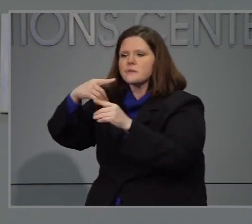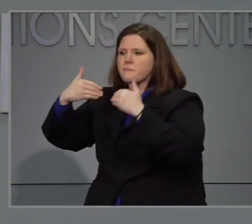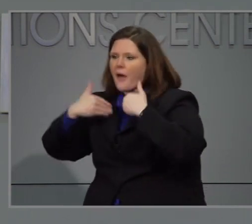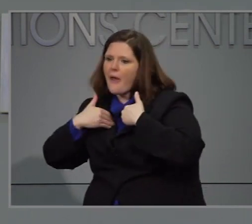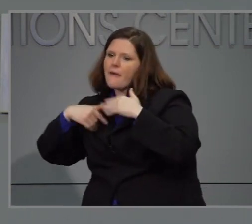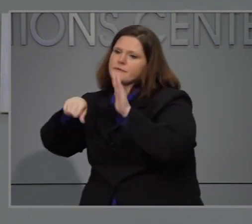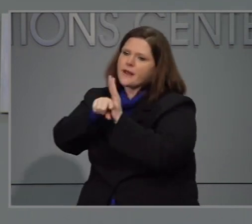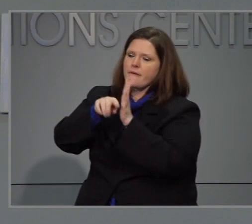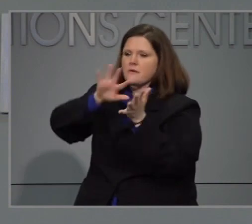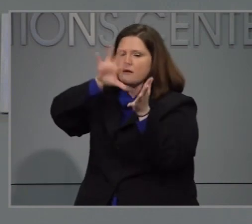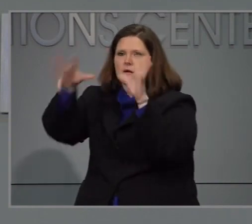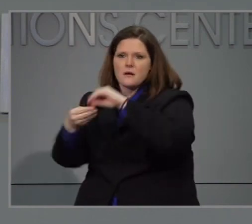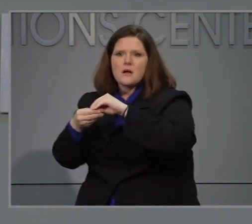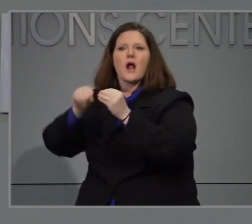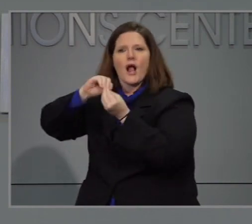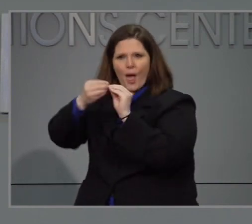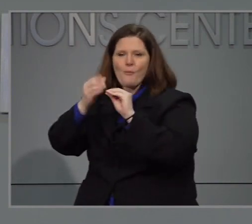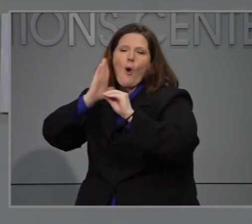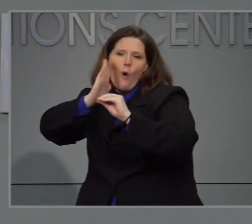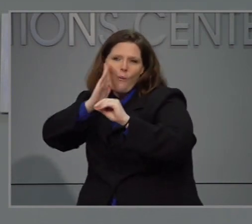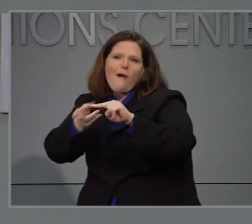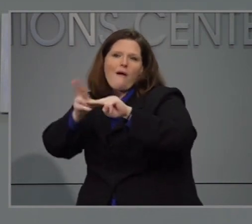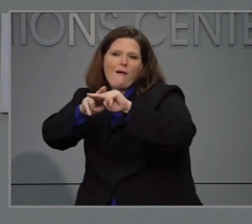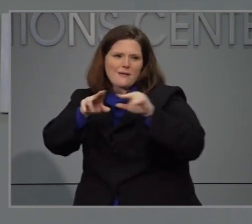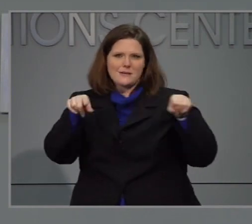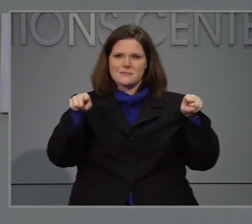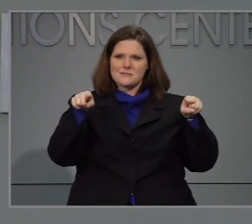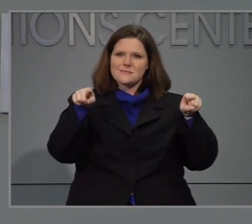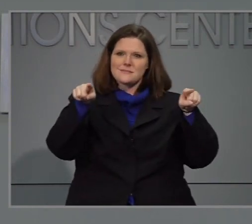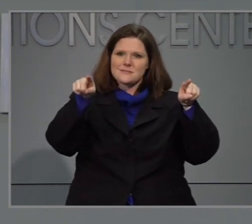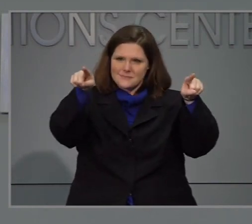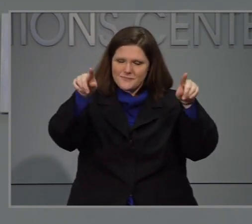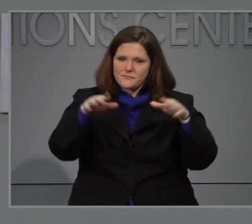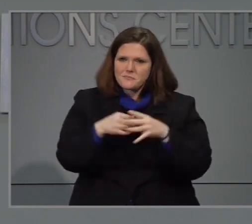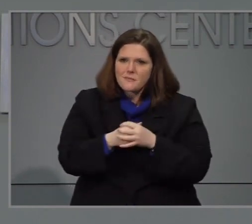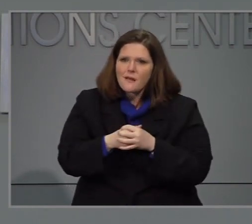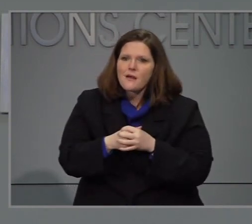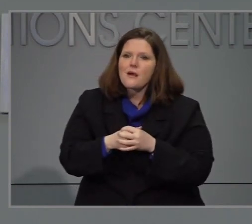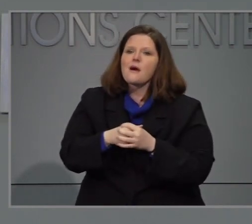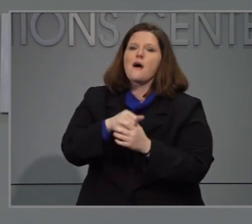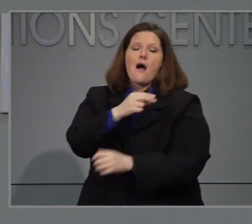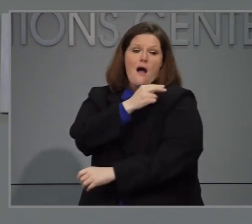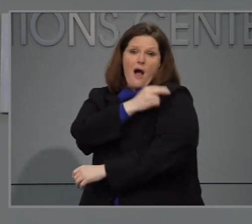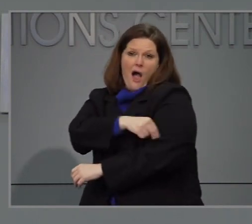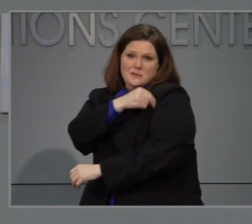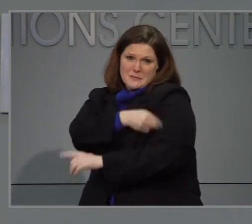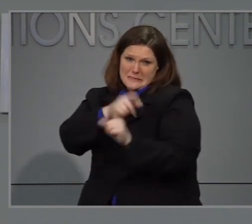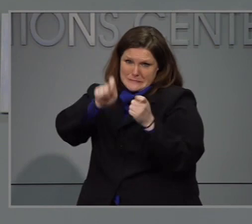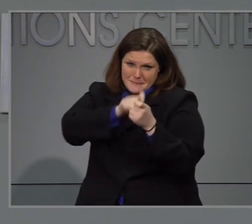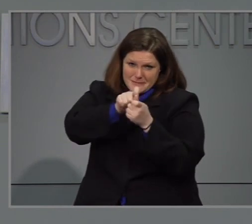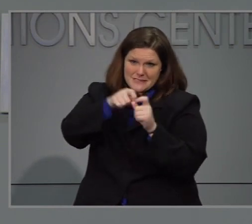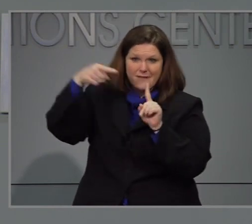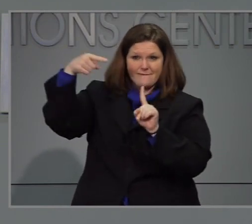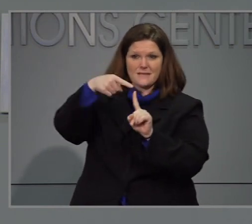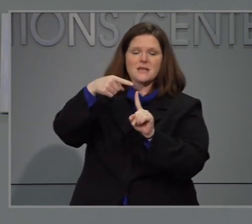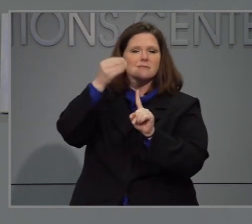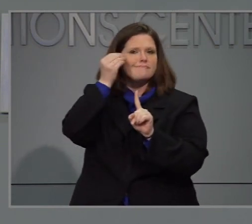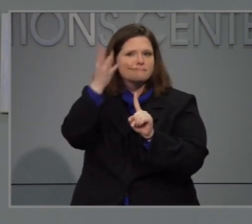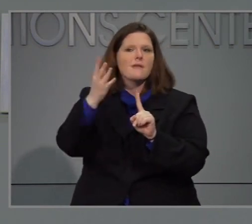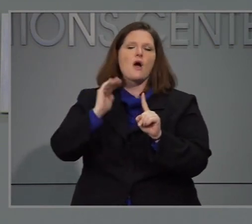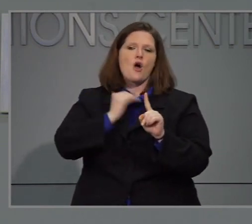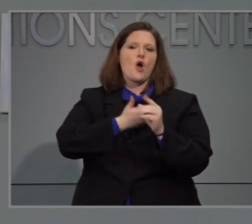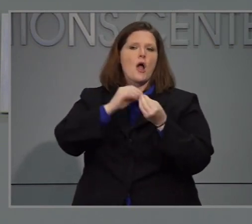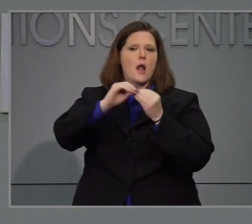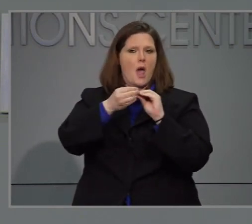nuevos casos y hacia dónde va la trayectoria de casos y pruebas. Y ahora las hospitalizaciones también